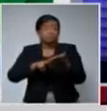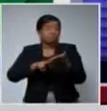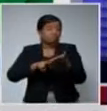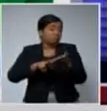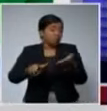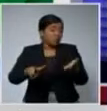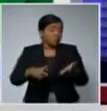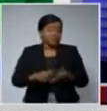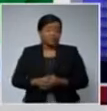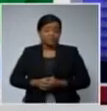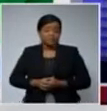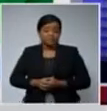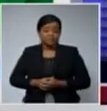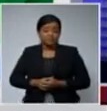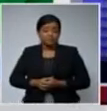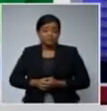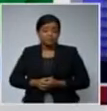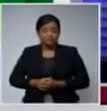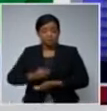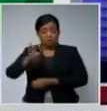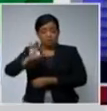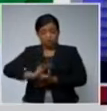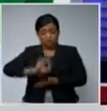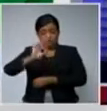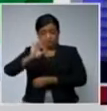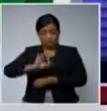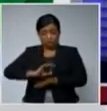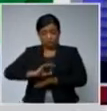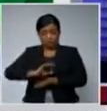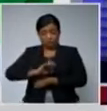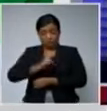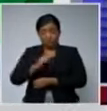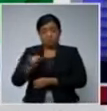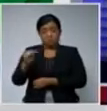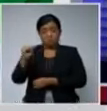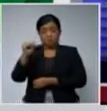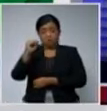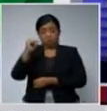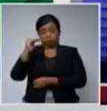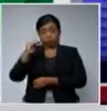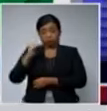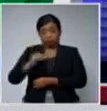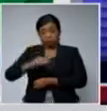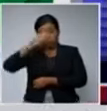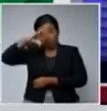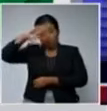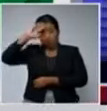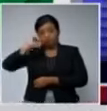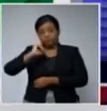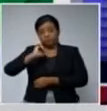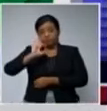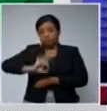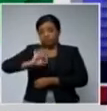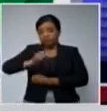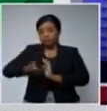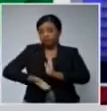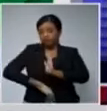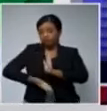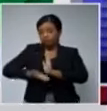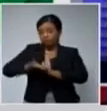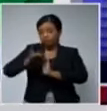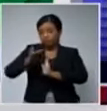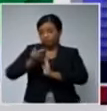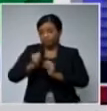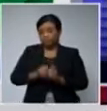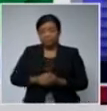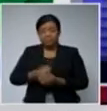en tasa de incidencia ocupan los primeros lugares en nuestro país, las tasas más elevadas. Aquí nos faltó el mapa del